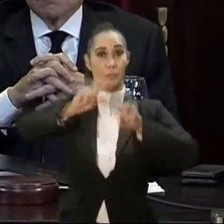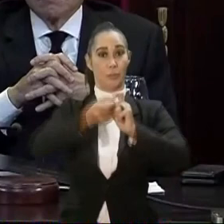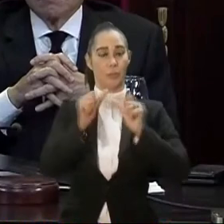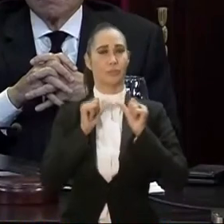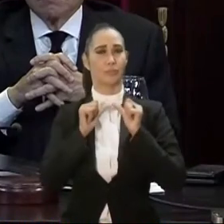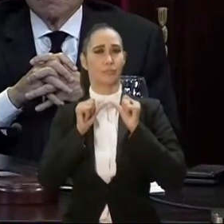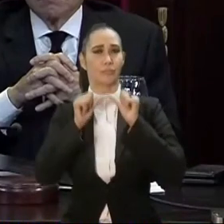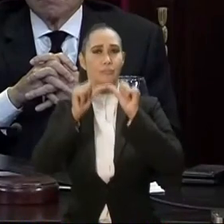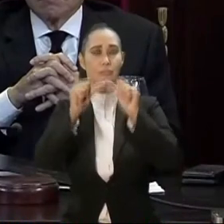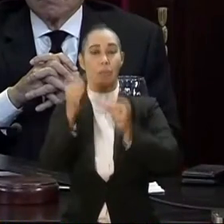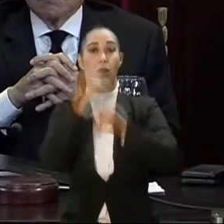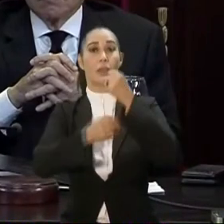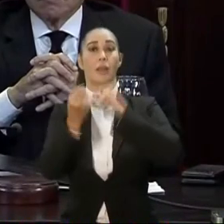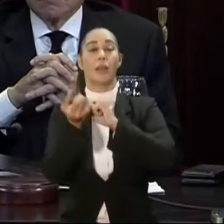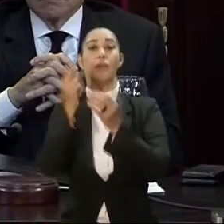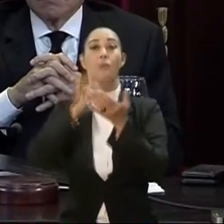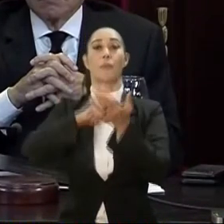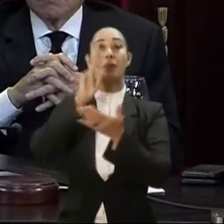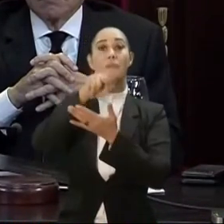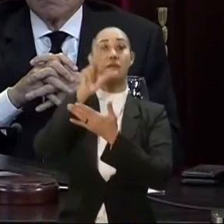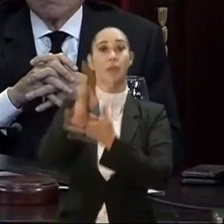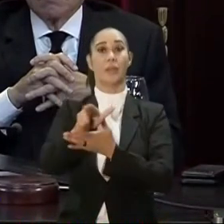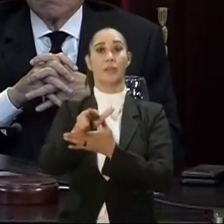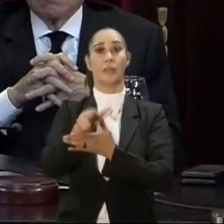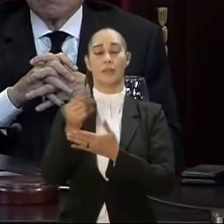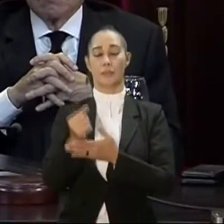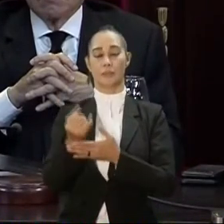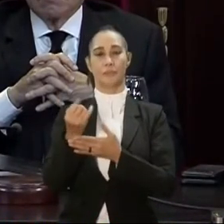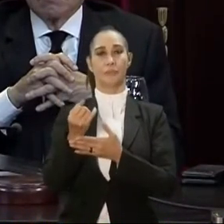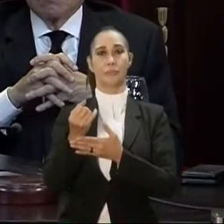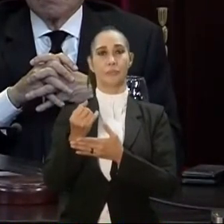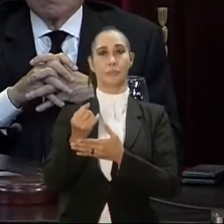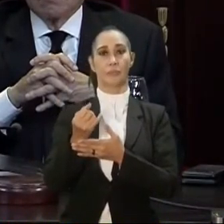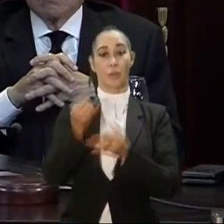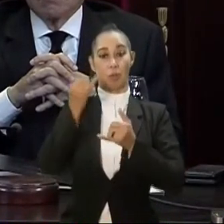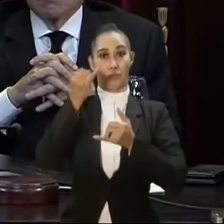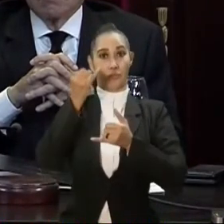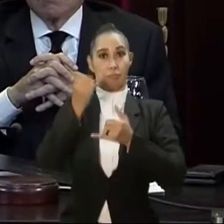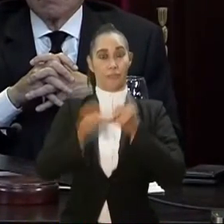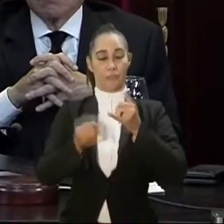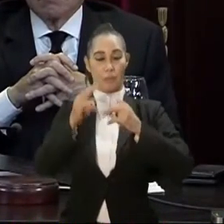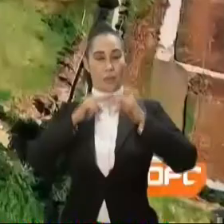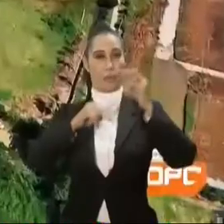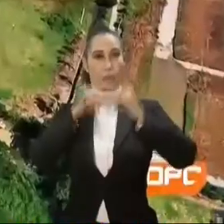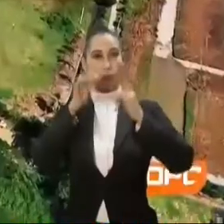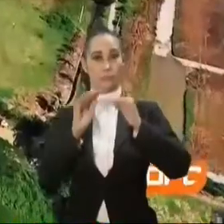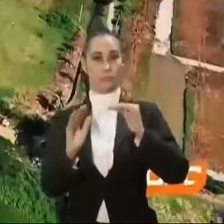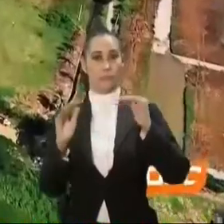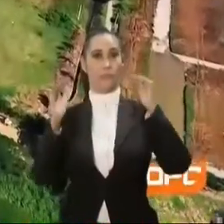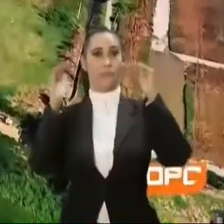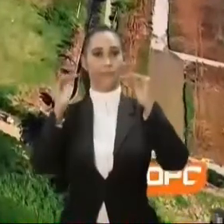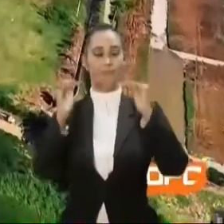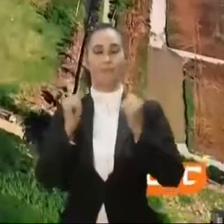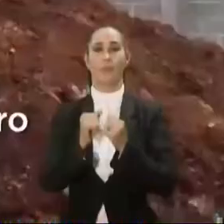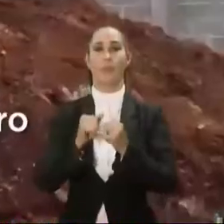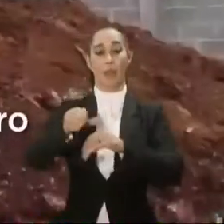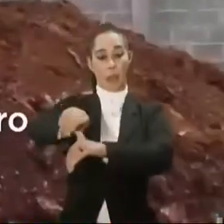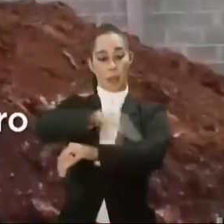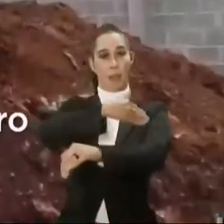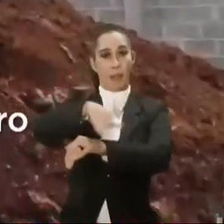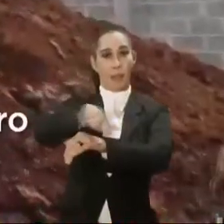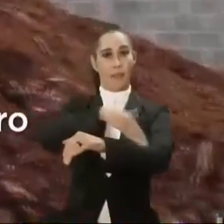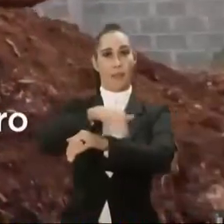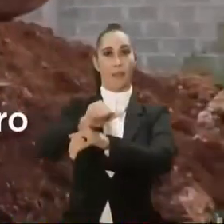continuará en el 2023 con la conclusión con conclusión de infraestructuras de Gran alcance como la venida